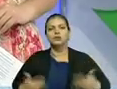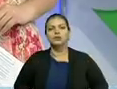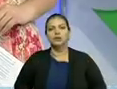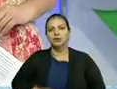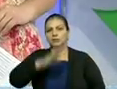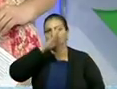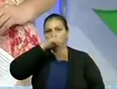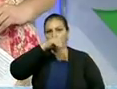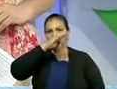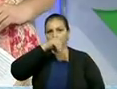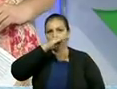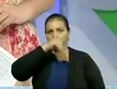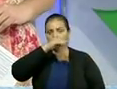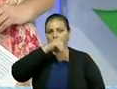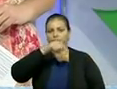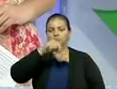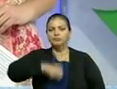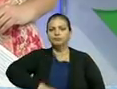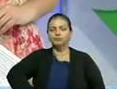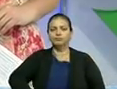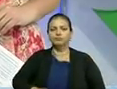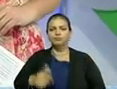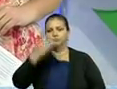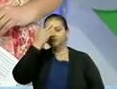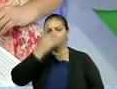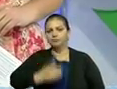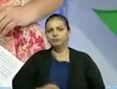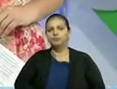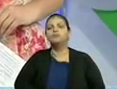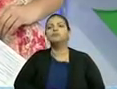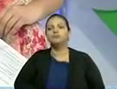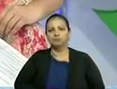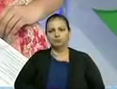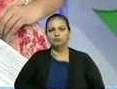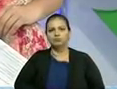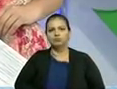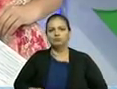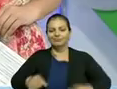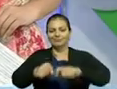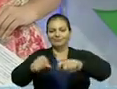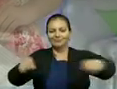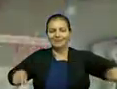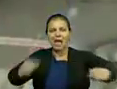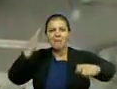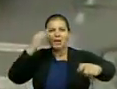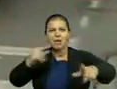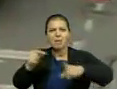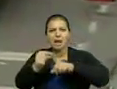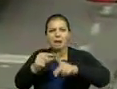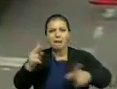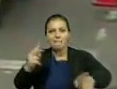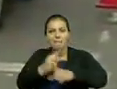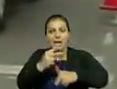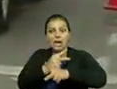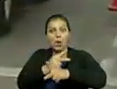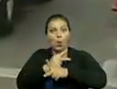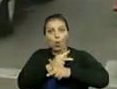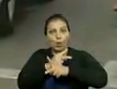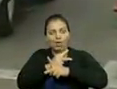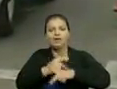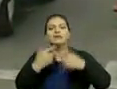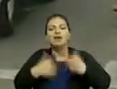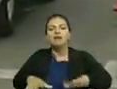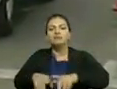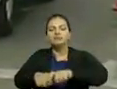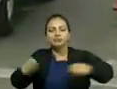Tránsito Municipal ha retirado ya la cinta de peligro que se había colocado desde el sábado anterior y ha también